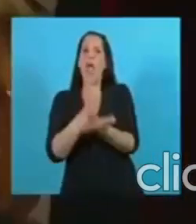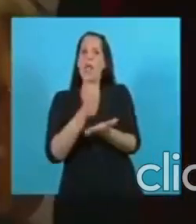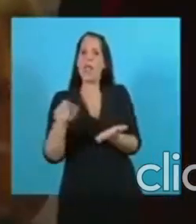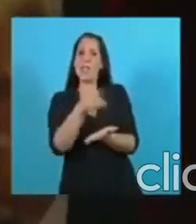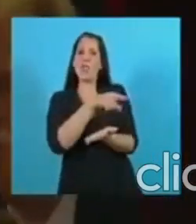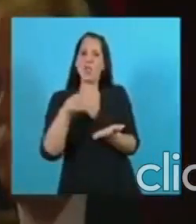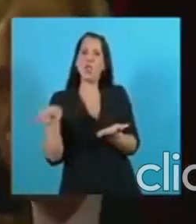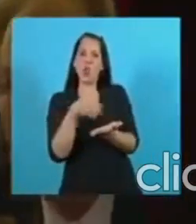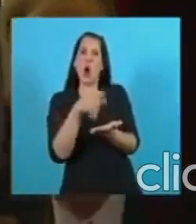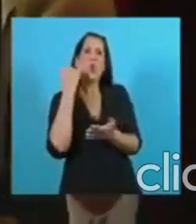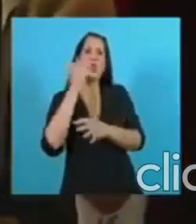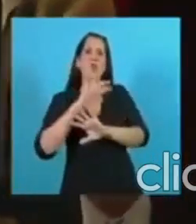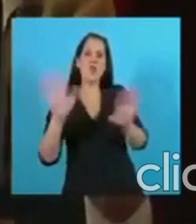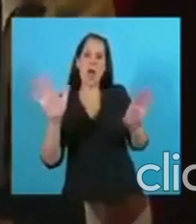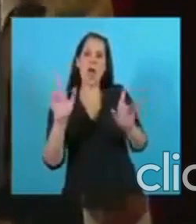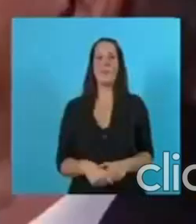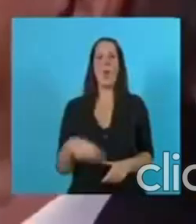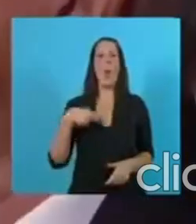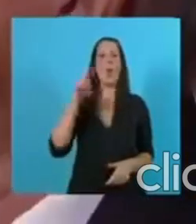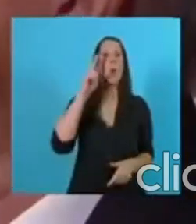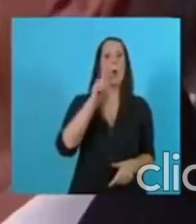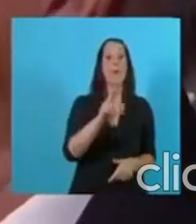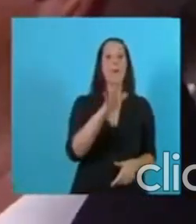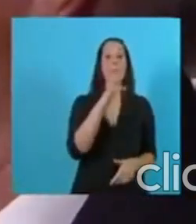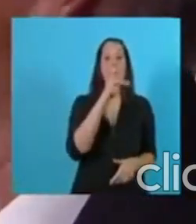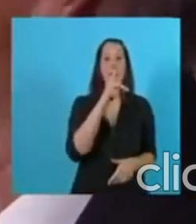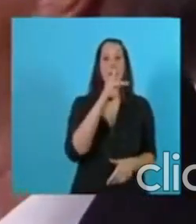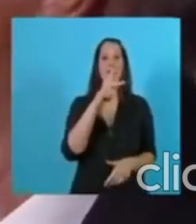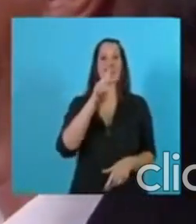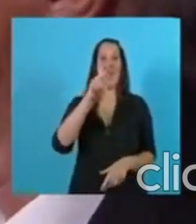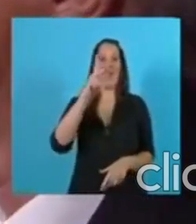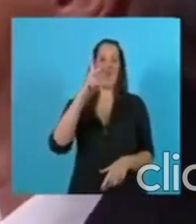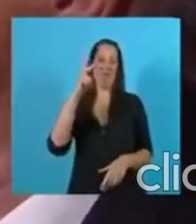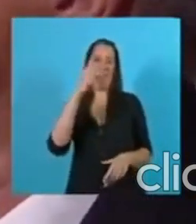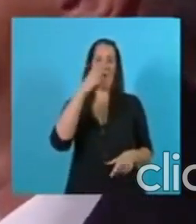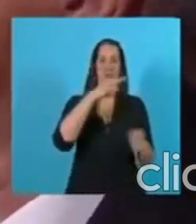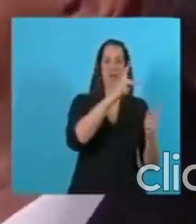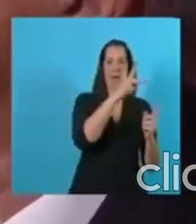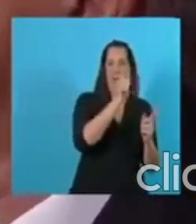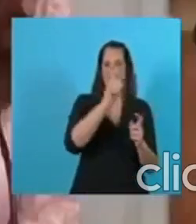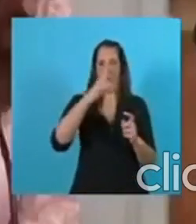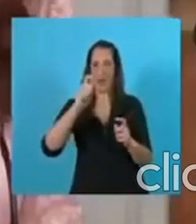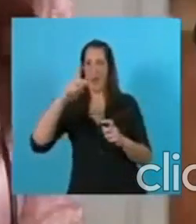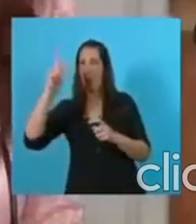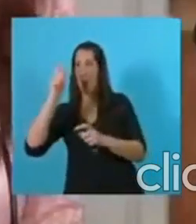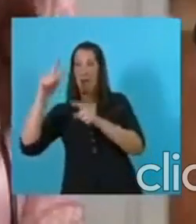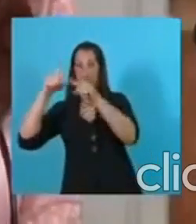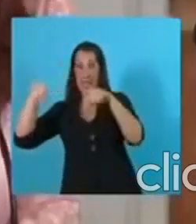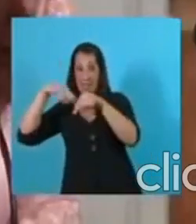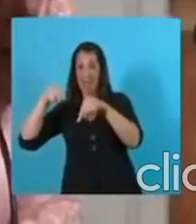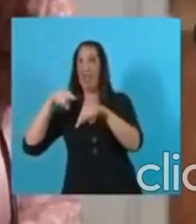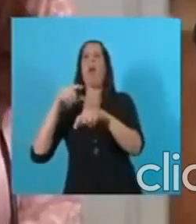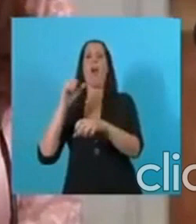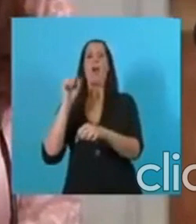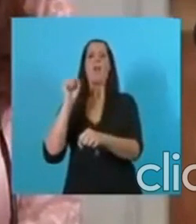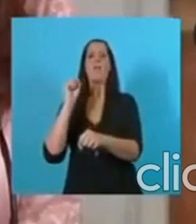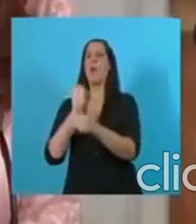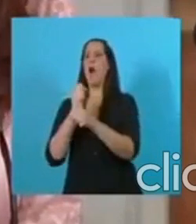trabajo. En 2014, tercer trimestre, la tasa de trabajo no registrado se redujo al